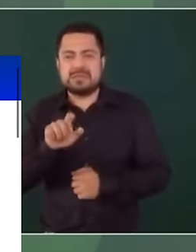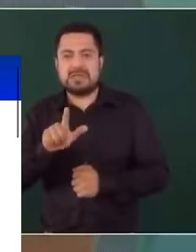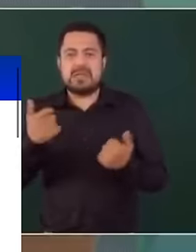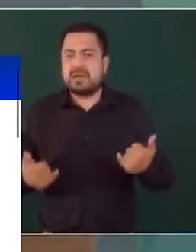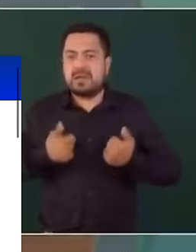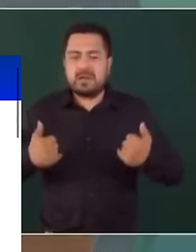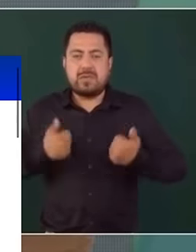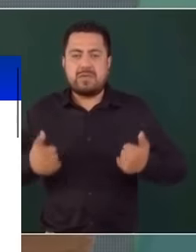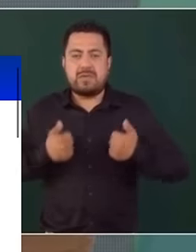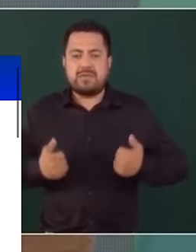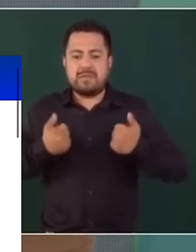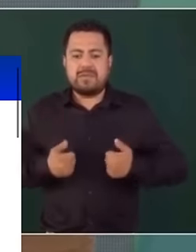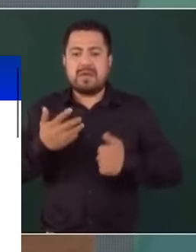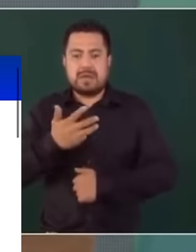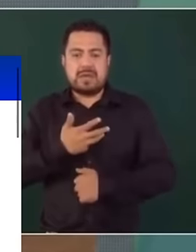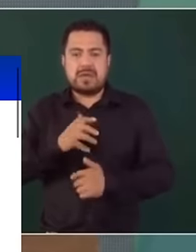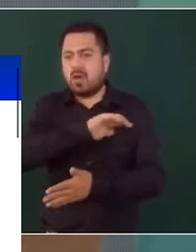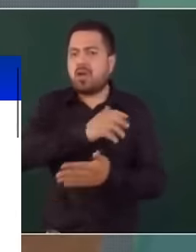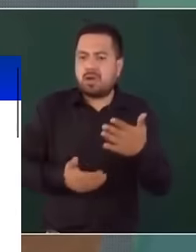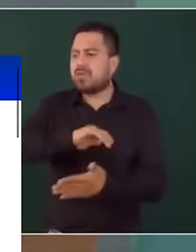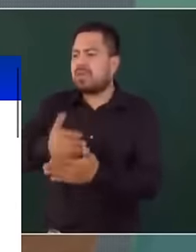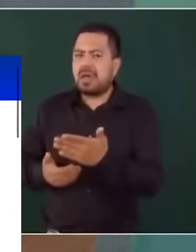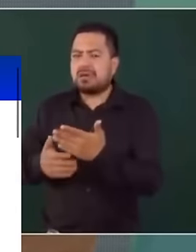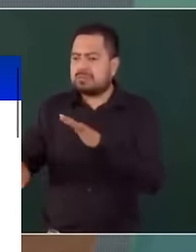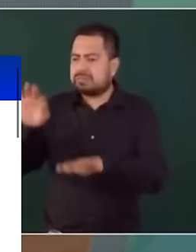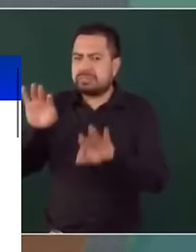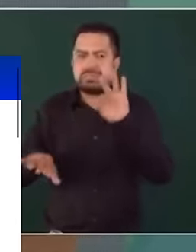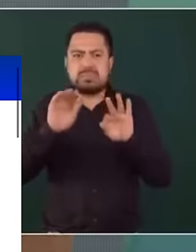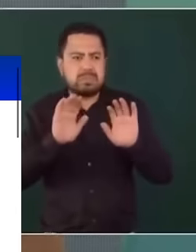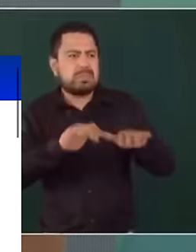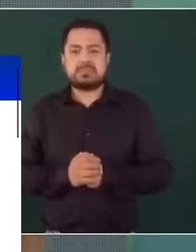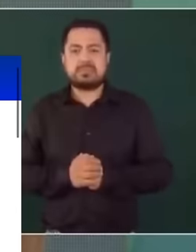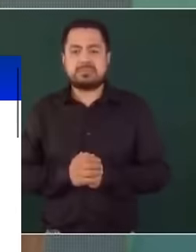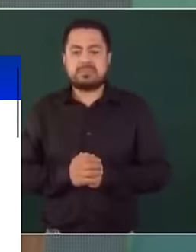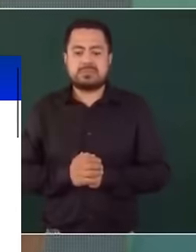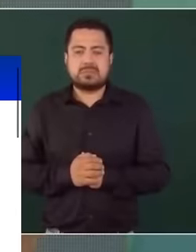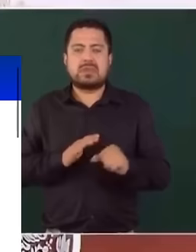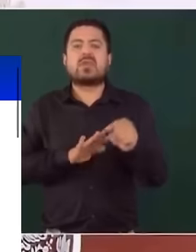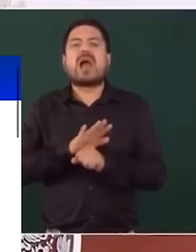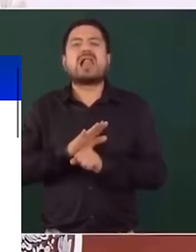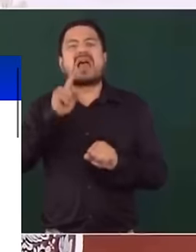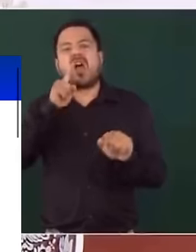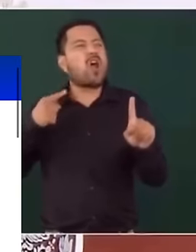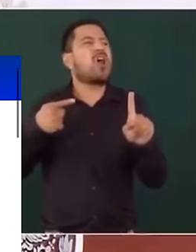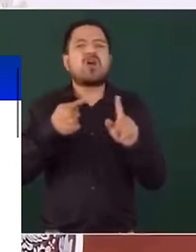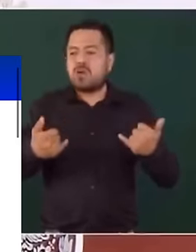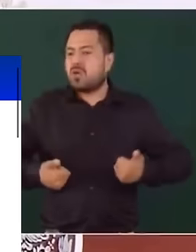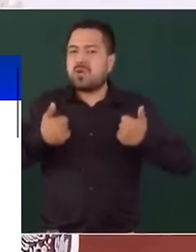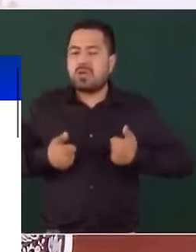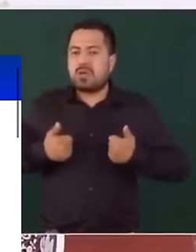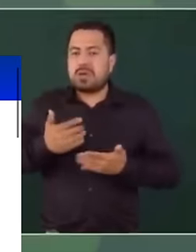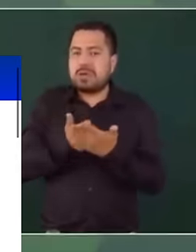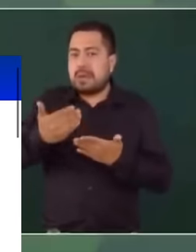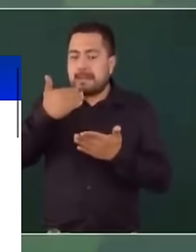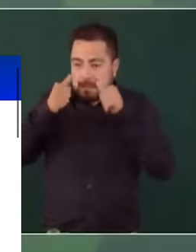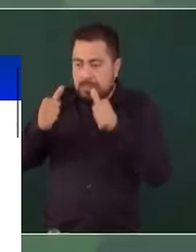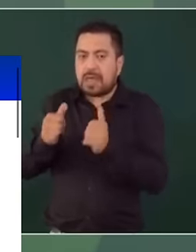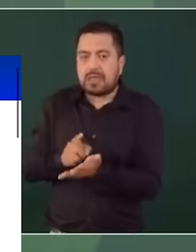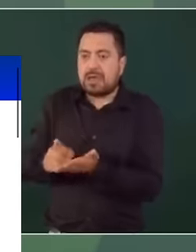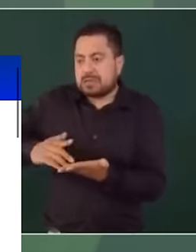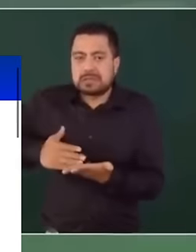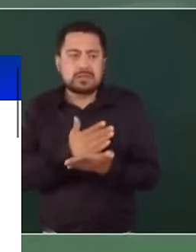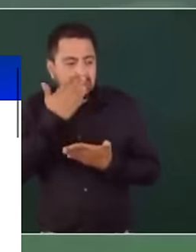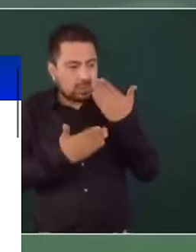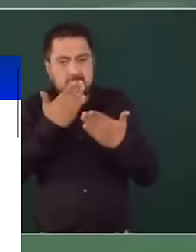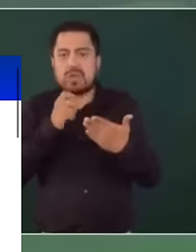42,327 jóvenes contratados, trabajando como aprendices, con el propósito de que los jóvenes tengan garantizado el derecho al estudio